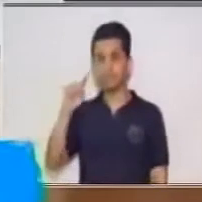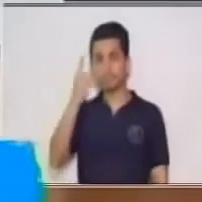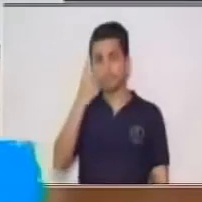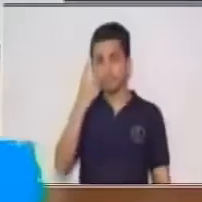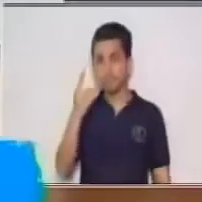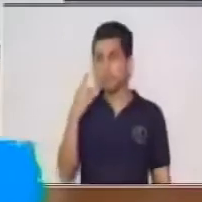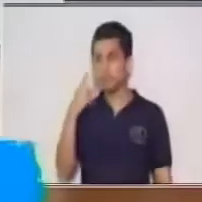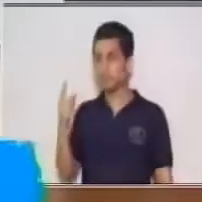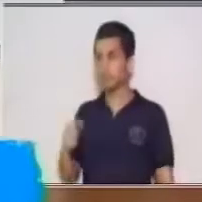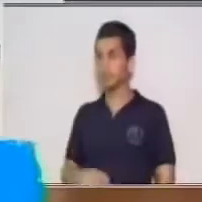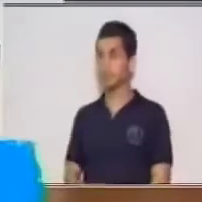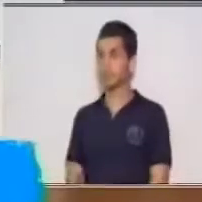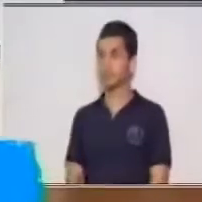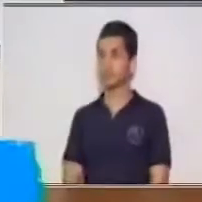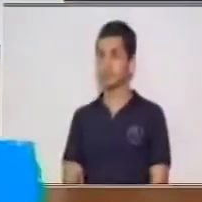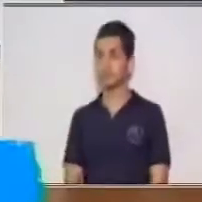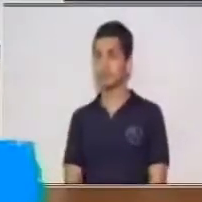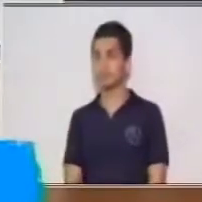primera.